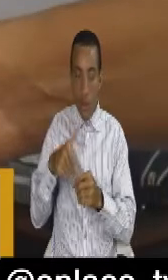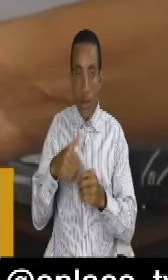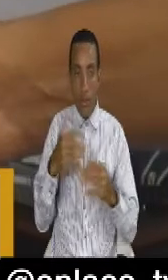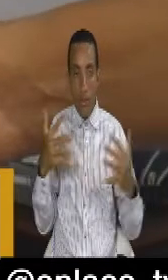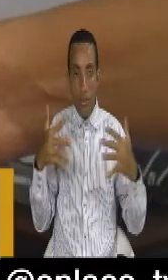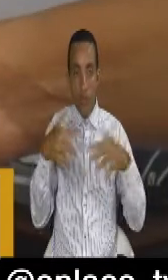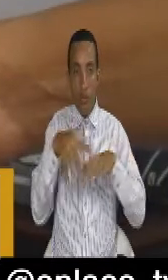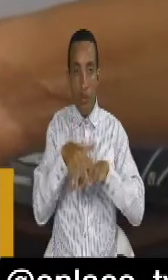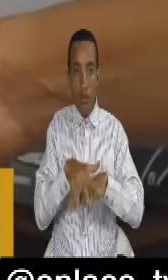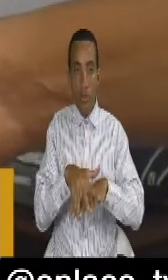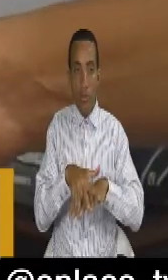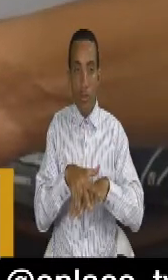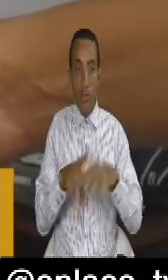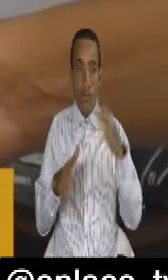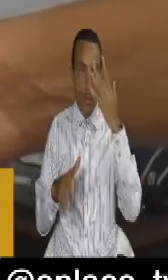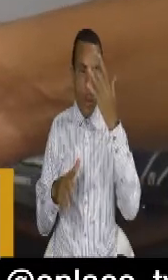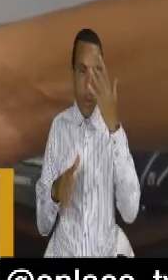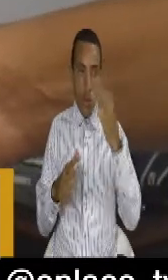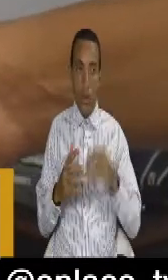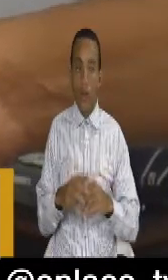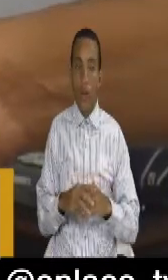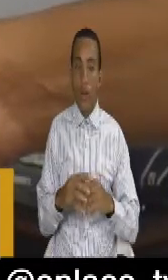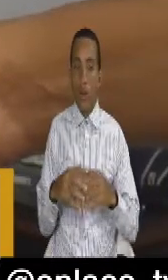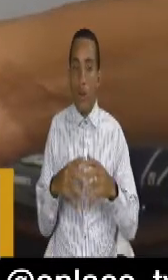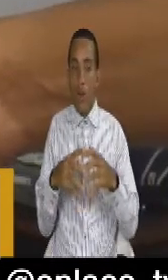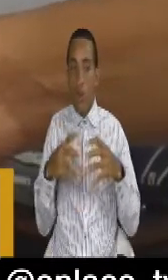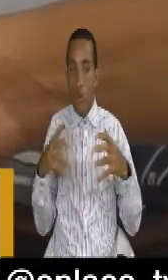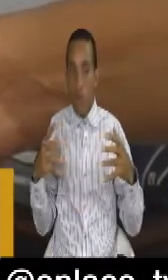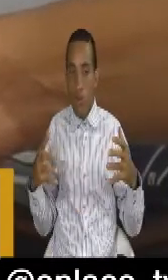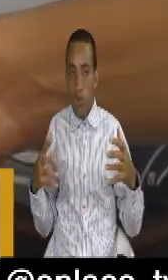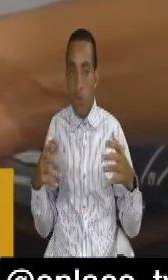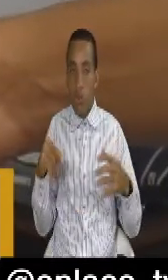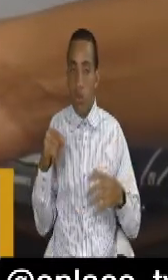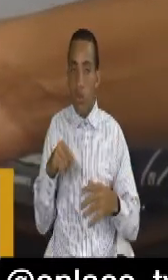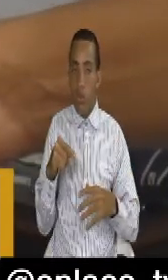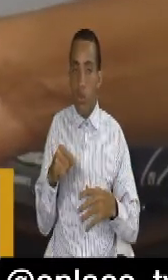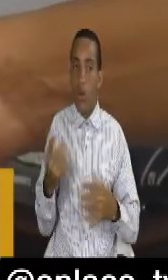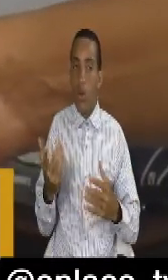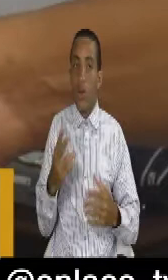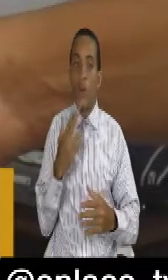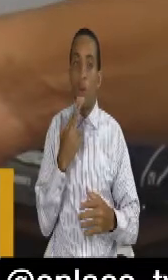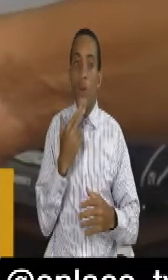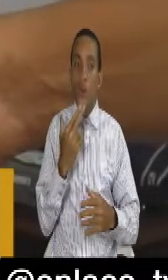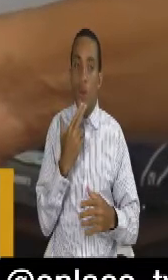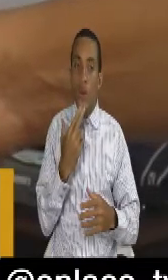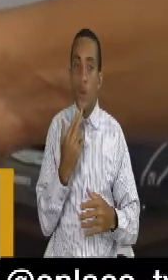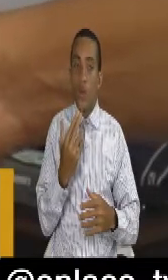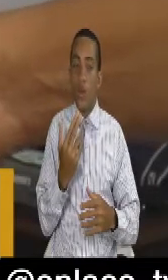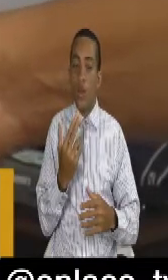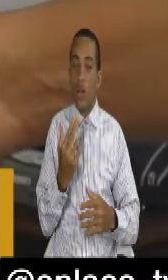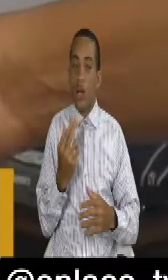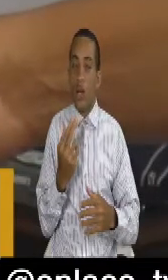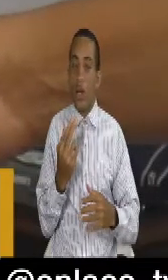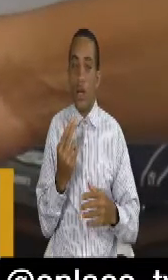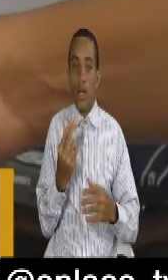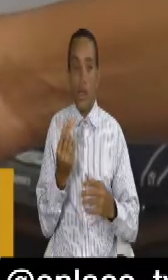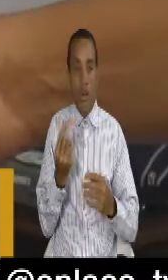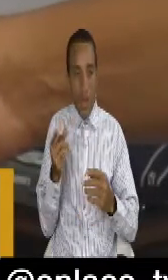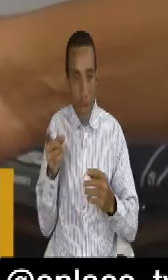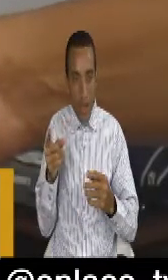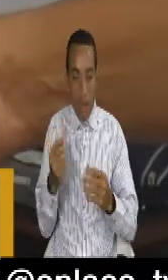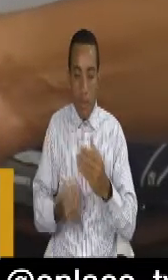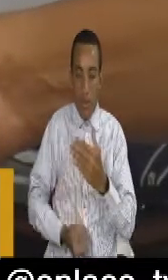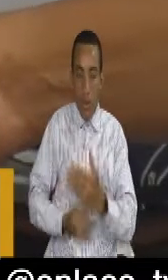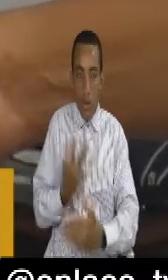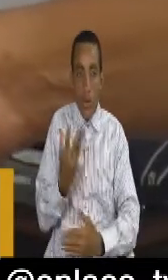digamos, al volumen que esté disponible en las azucareras, que son las que producen el alcohol. Entonces, se autorizó